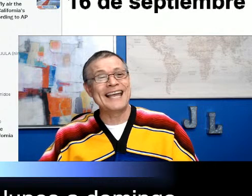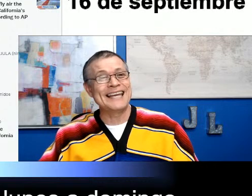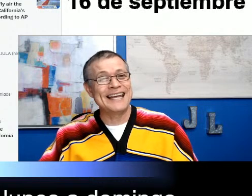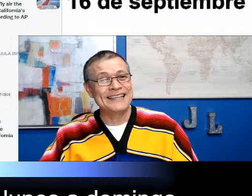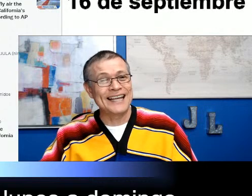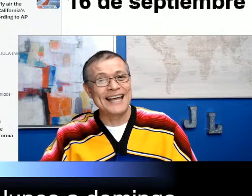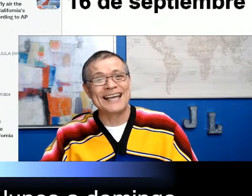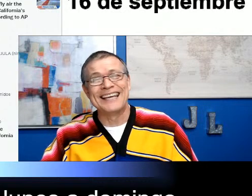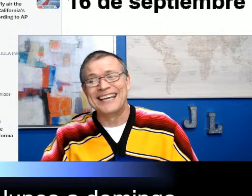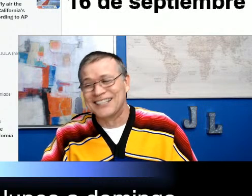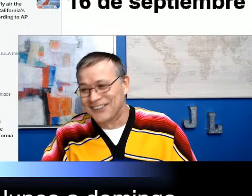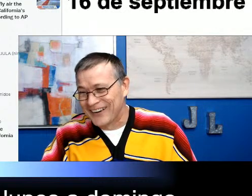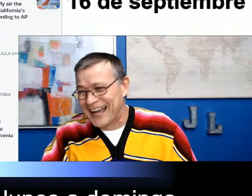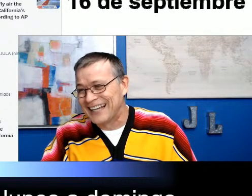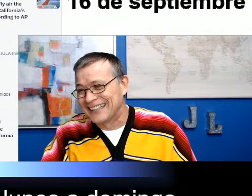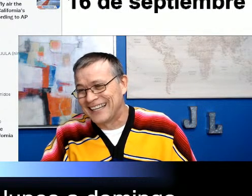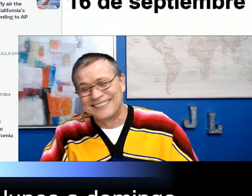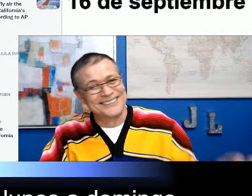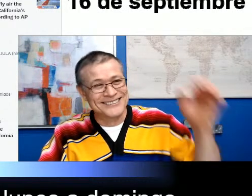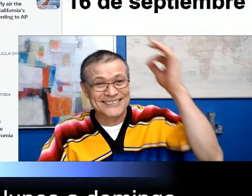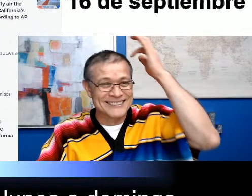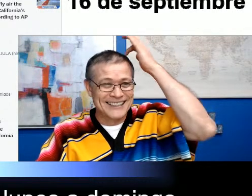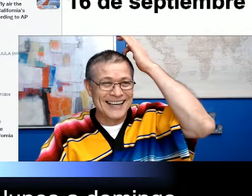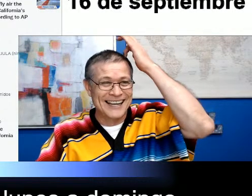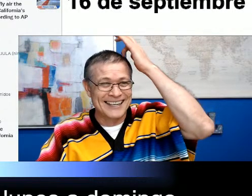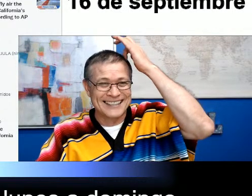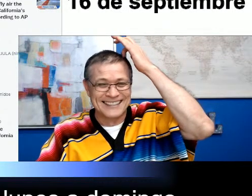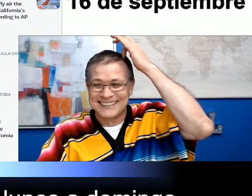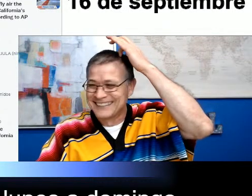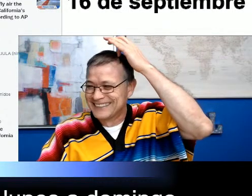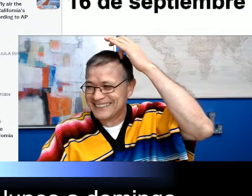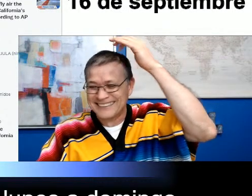que hay gente ignorante. Yo no sé.